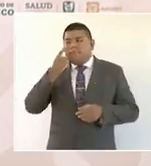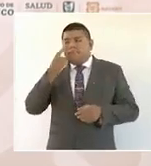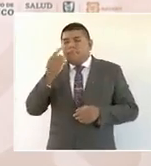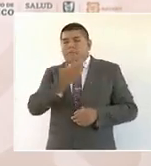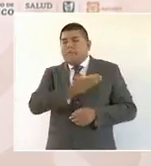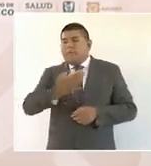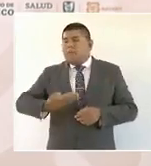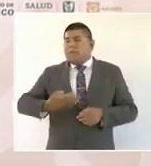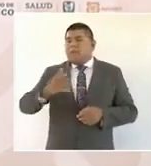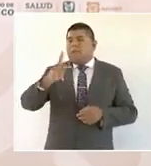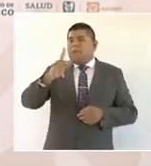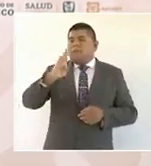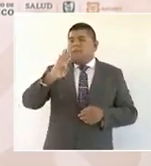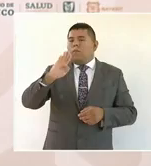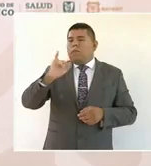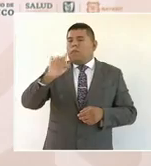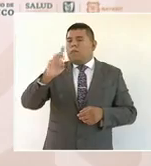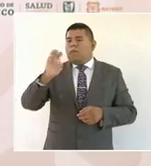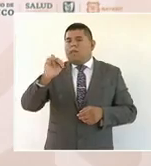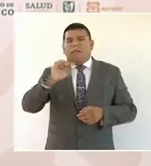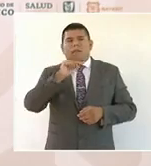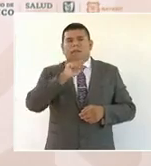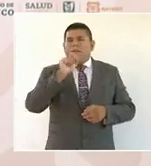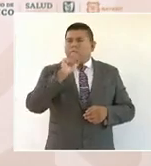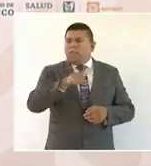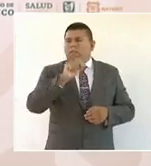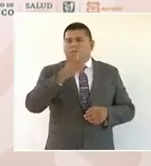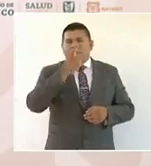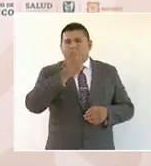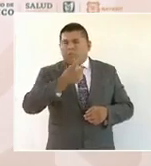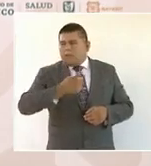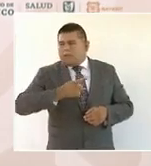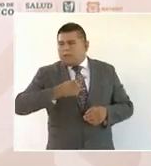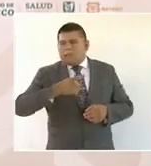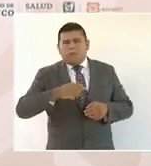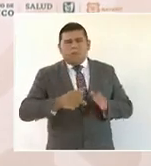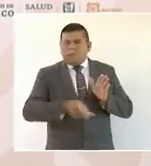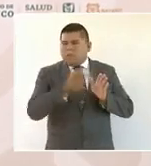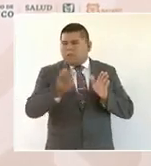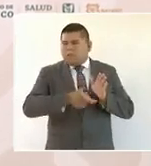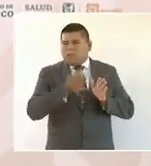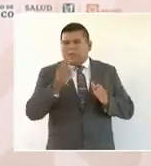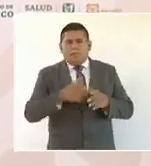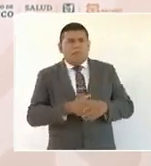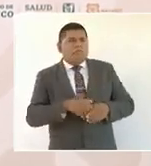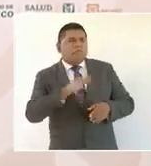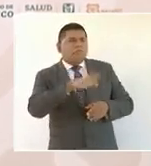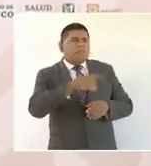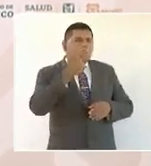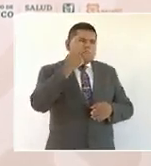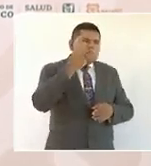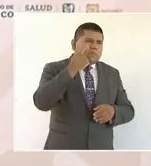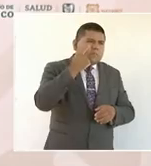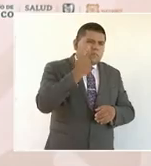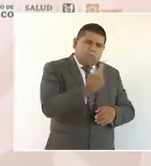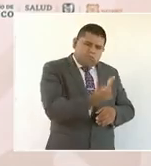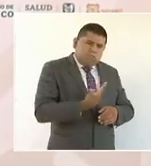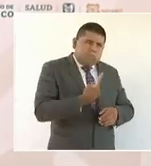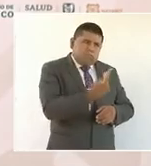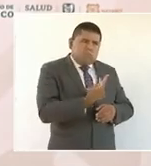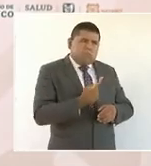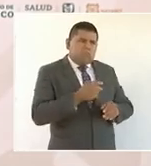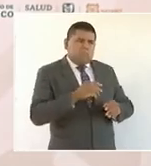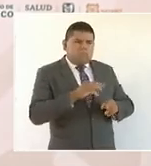presidente Biden siempre me dice, cuando hablamos de que el trato entre nosotros se debe